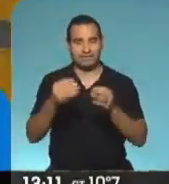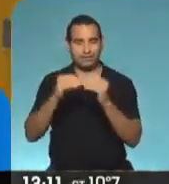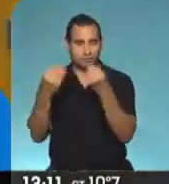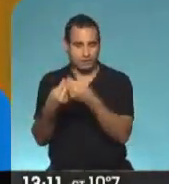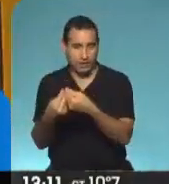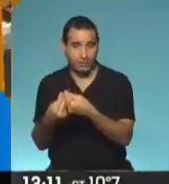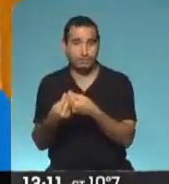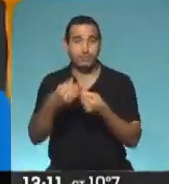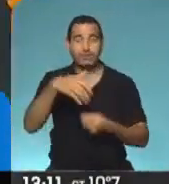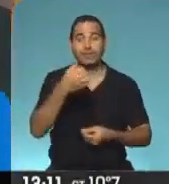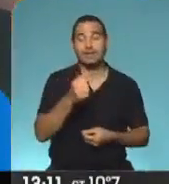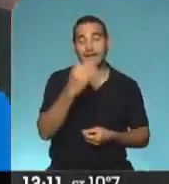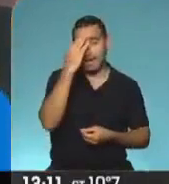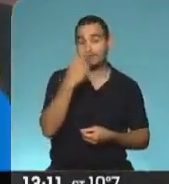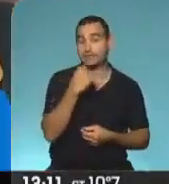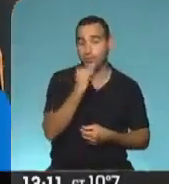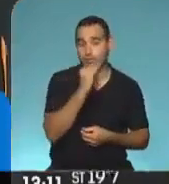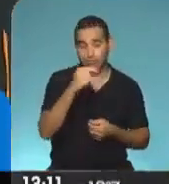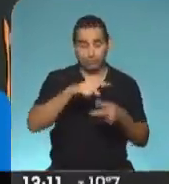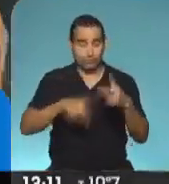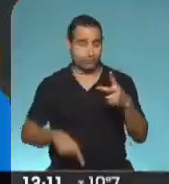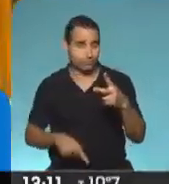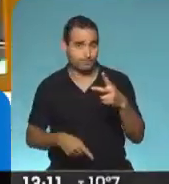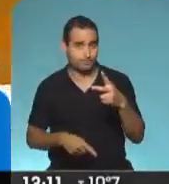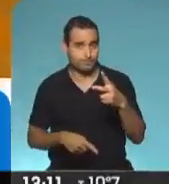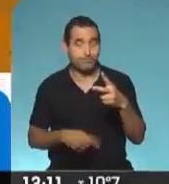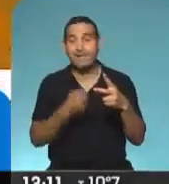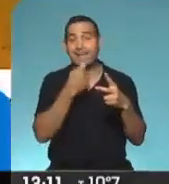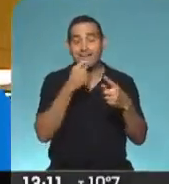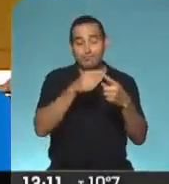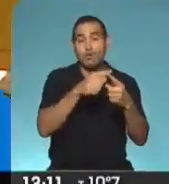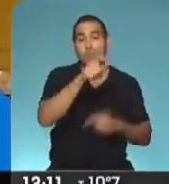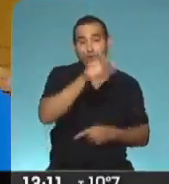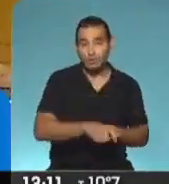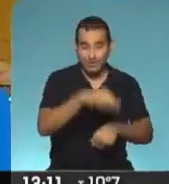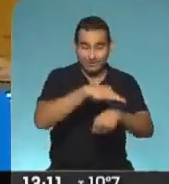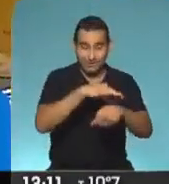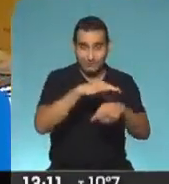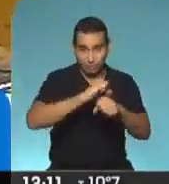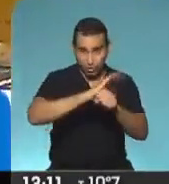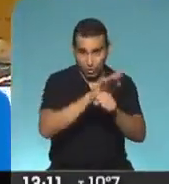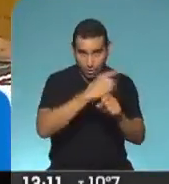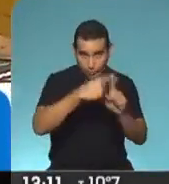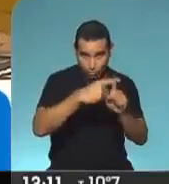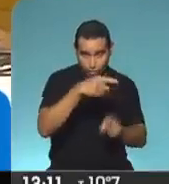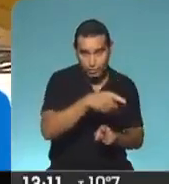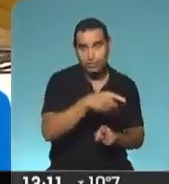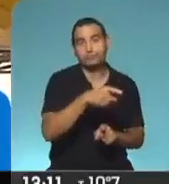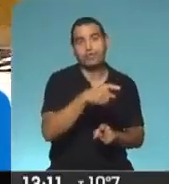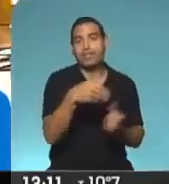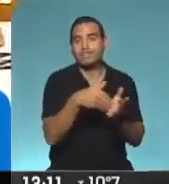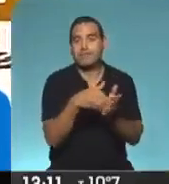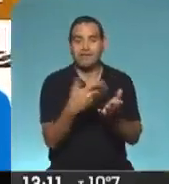Aquí, Alejandro, te cuento, hay dos posibilidades. Si el paciente es positivo de COVID-19, va a ser derivado según